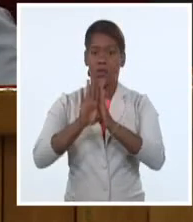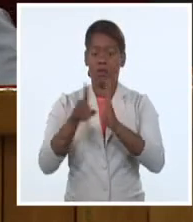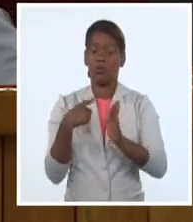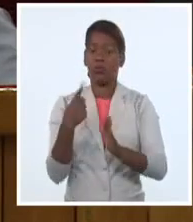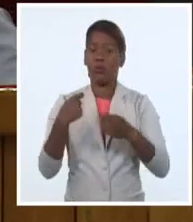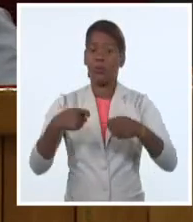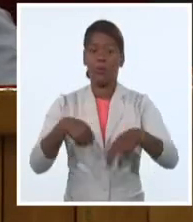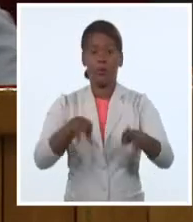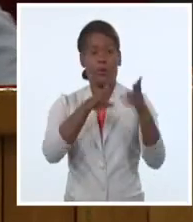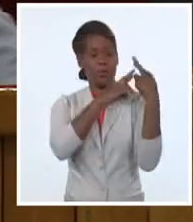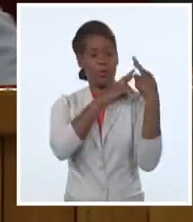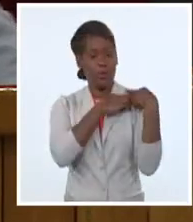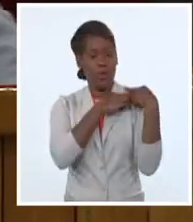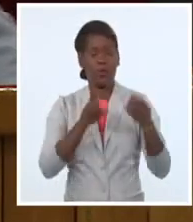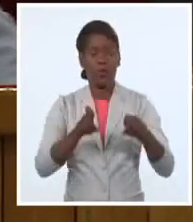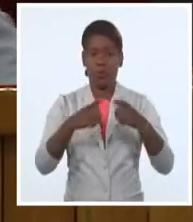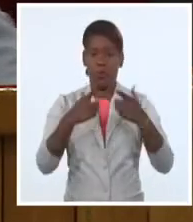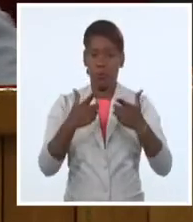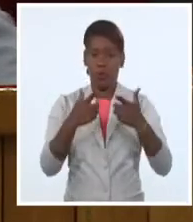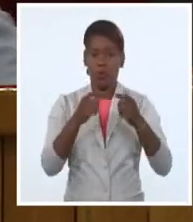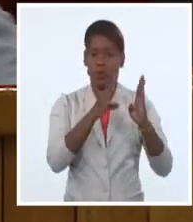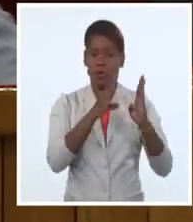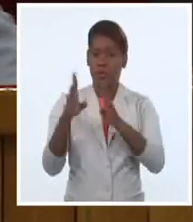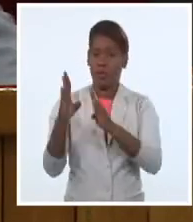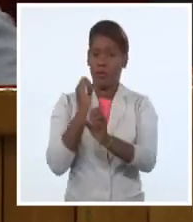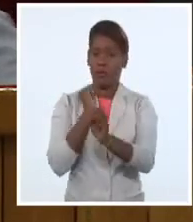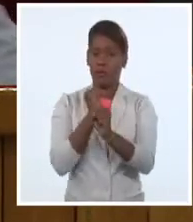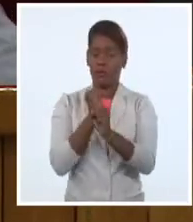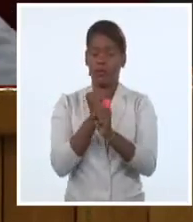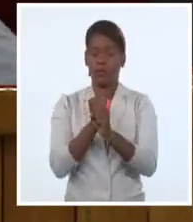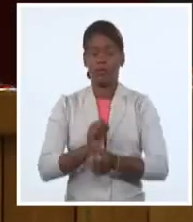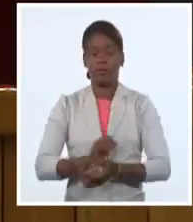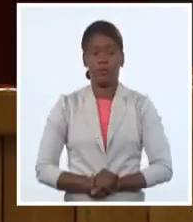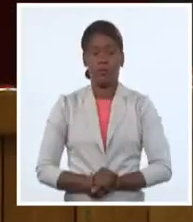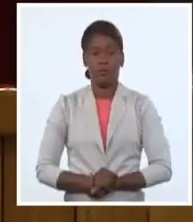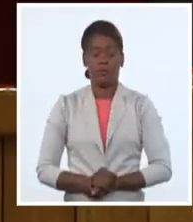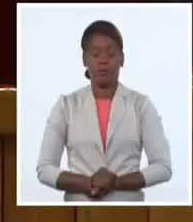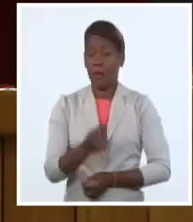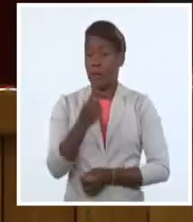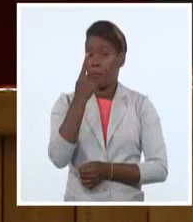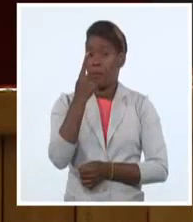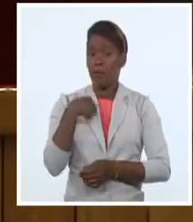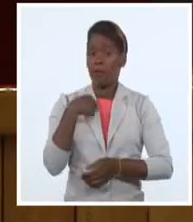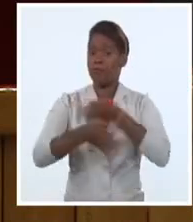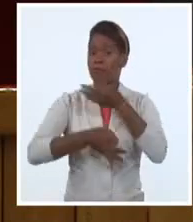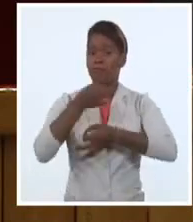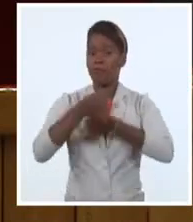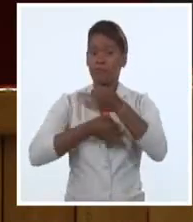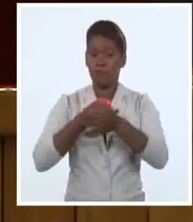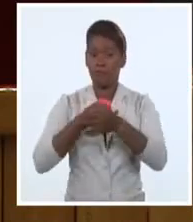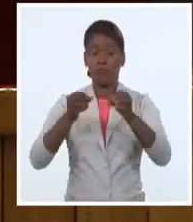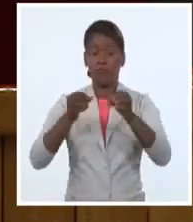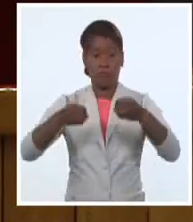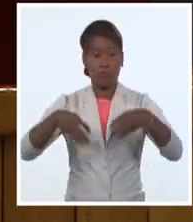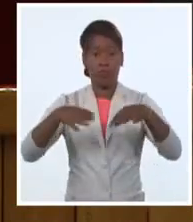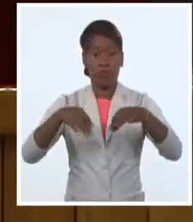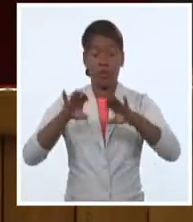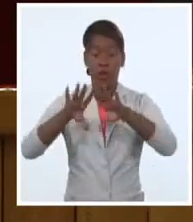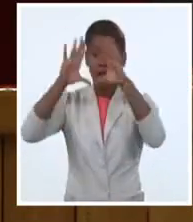responsabilidad que impone ser un servidor público. Debo destacar en primer lugar el muy complejo contexto